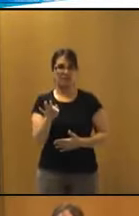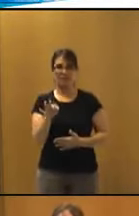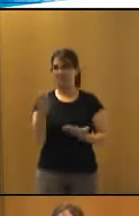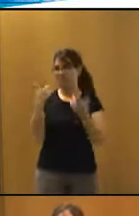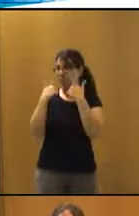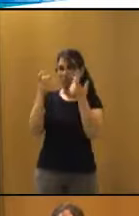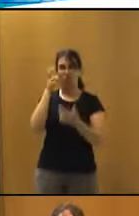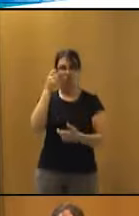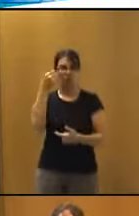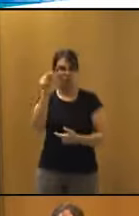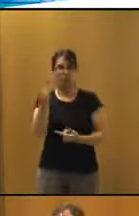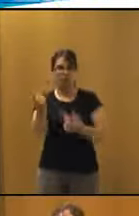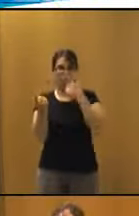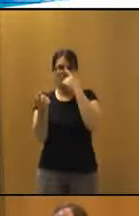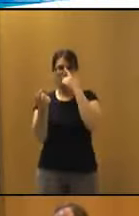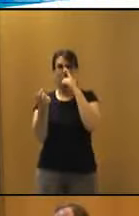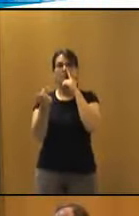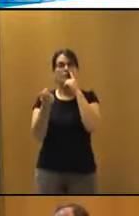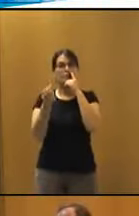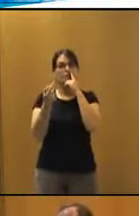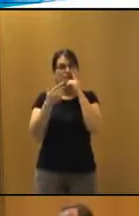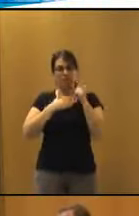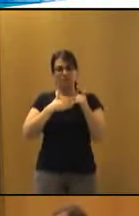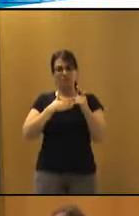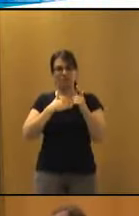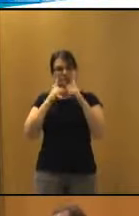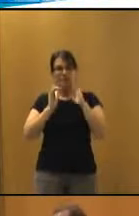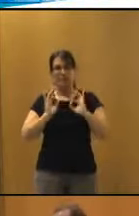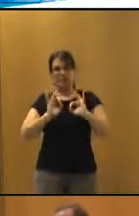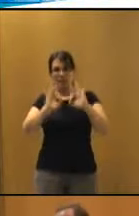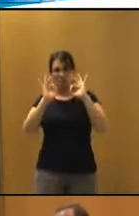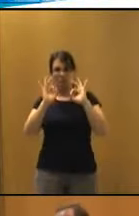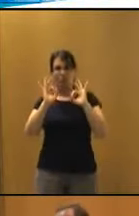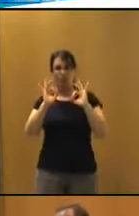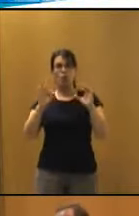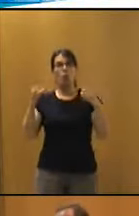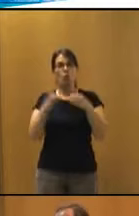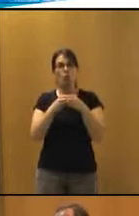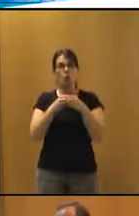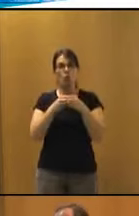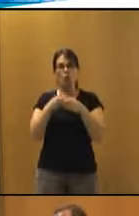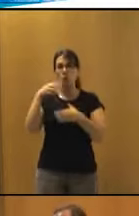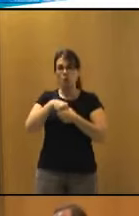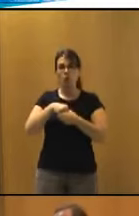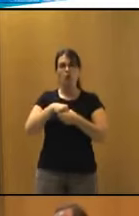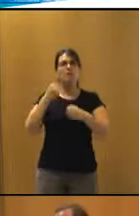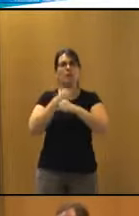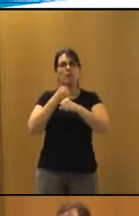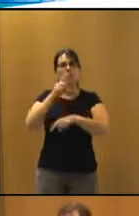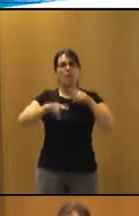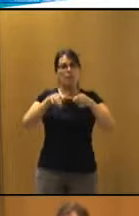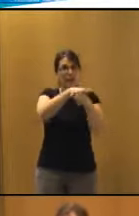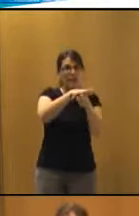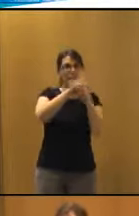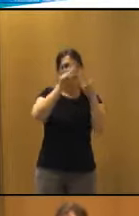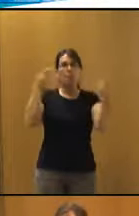francés, en francés, como me podéis escuchar, y que está especializado es un grupo editorial que trabaja en nichos de mercado, entonces